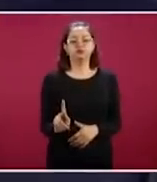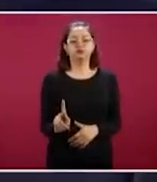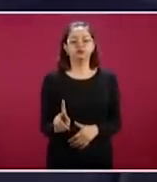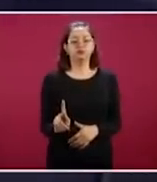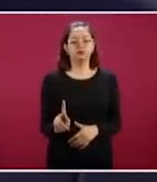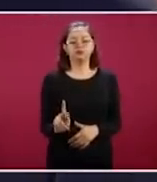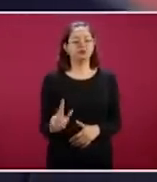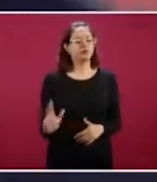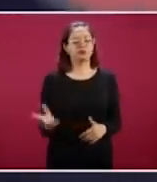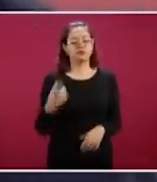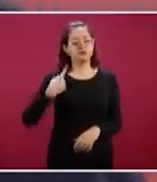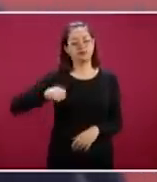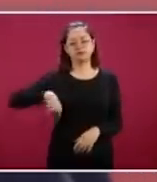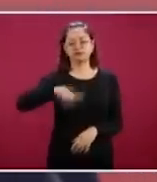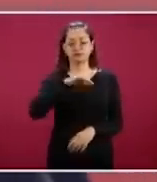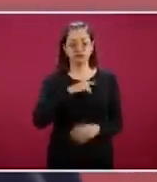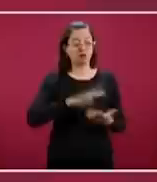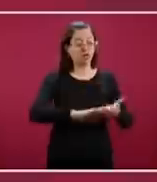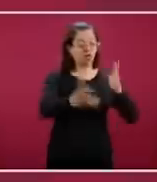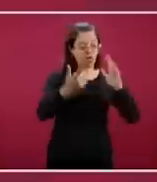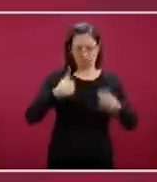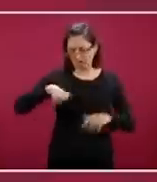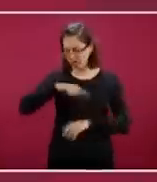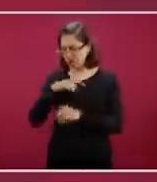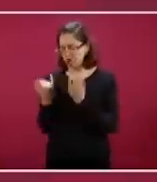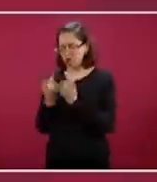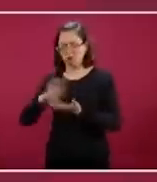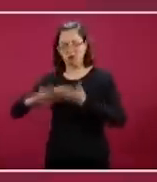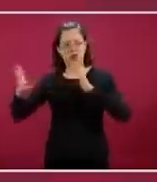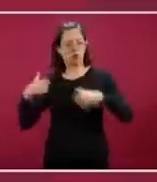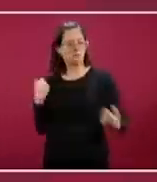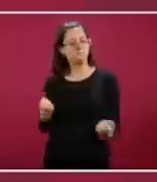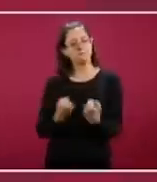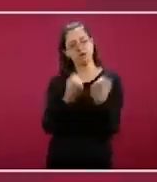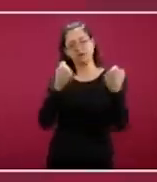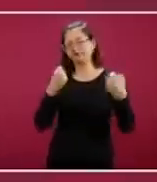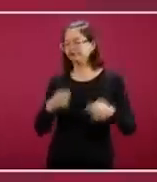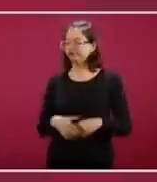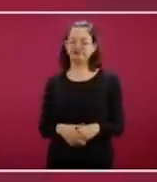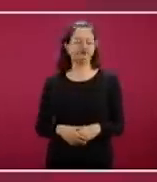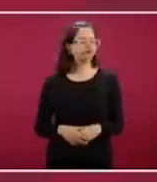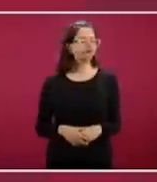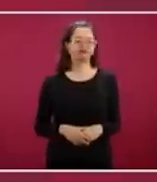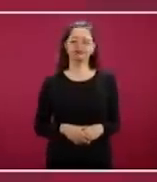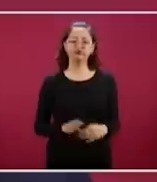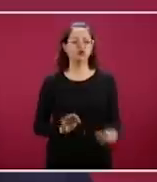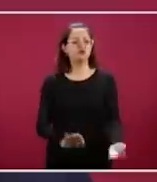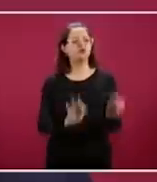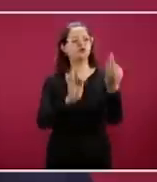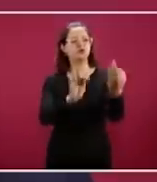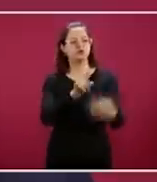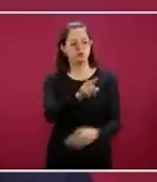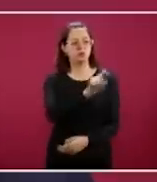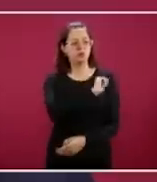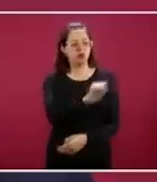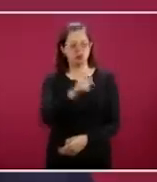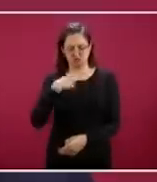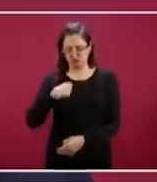no vamos a enfrentar el mal con el mal. El mal se enfrenta con el bien.